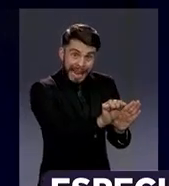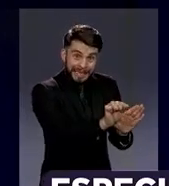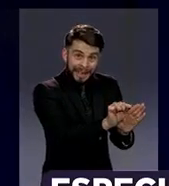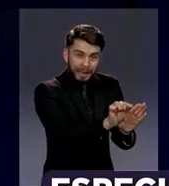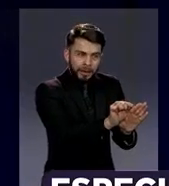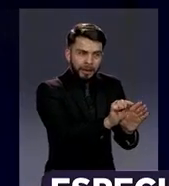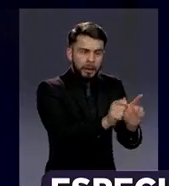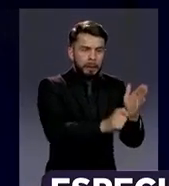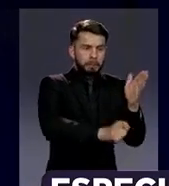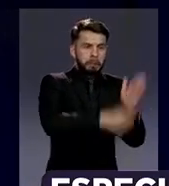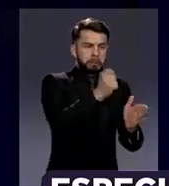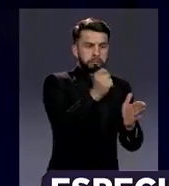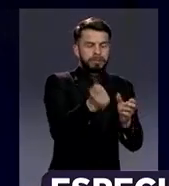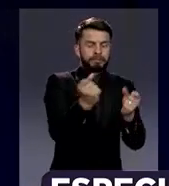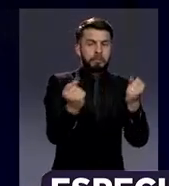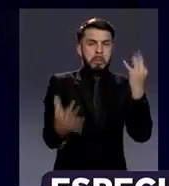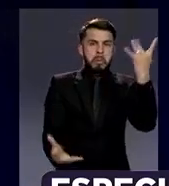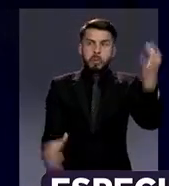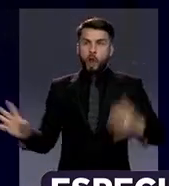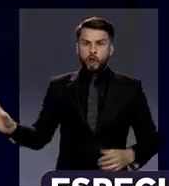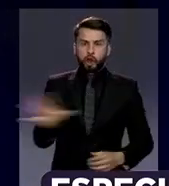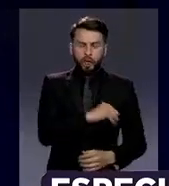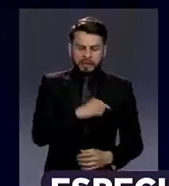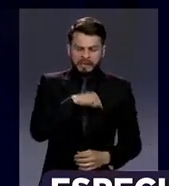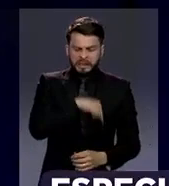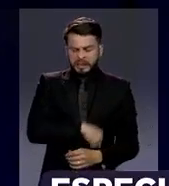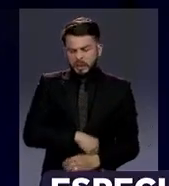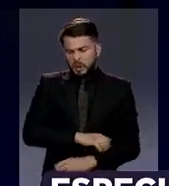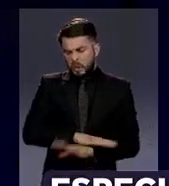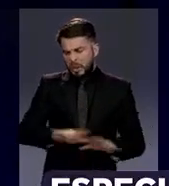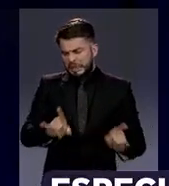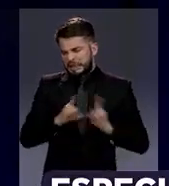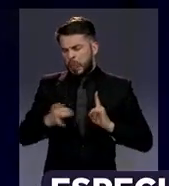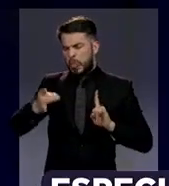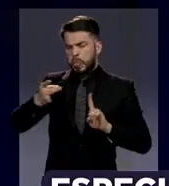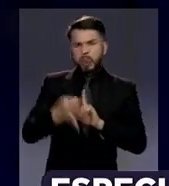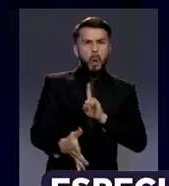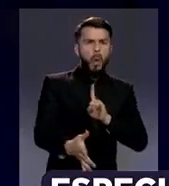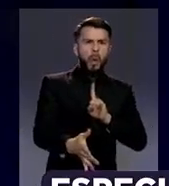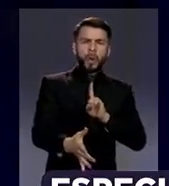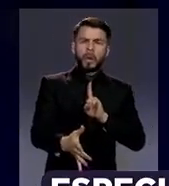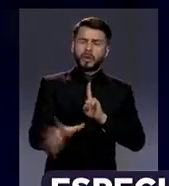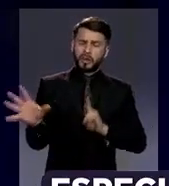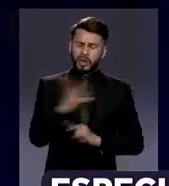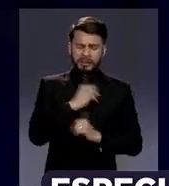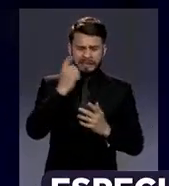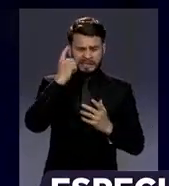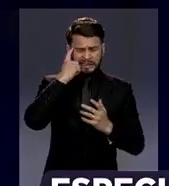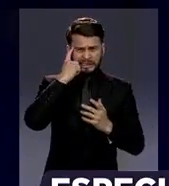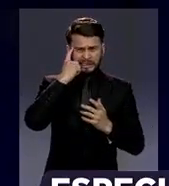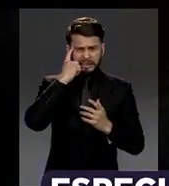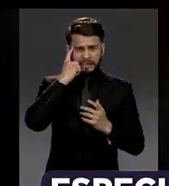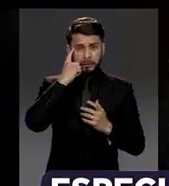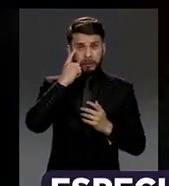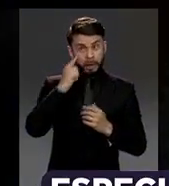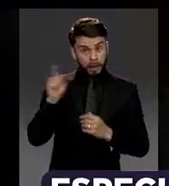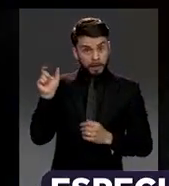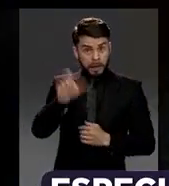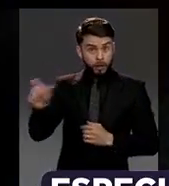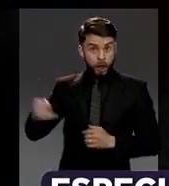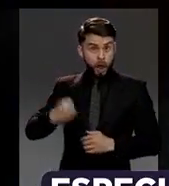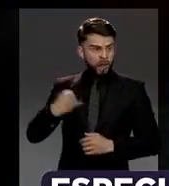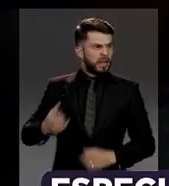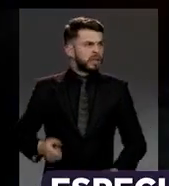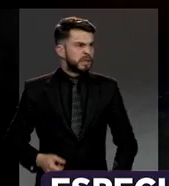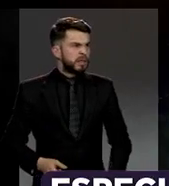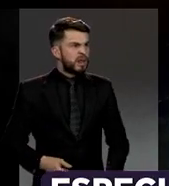doloroso fue quien no solamente hubo una venganza de verdad los jóvenes se vinieron a atacar policías casi que hacerles lo mismo no que ellos le habían hecho a